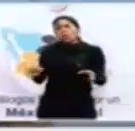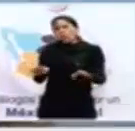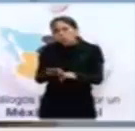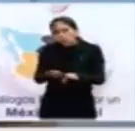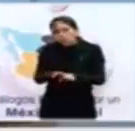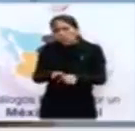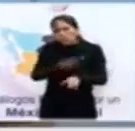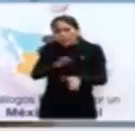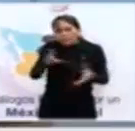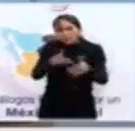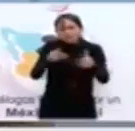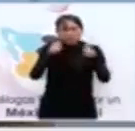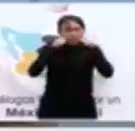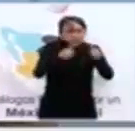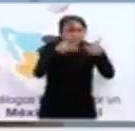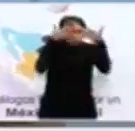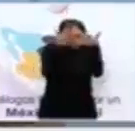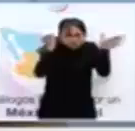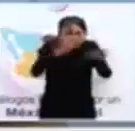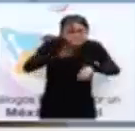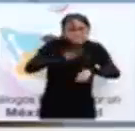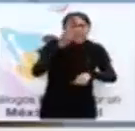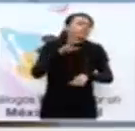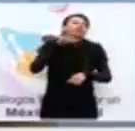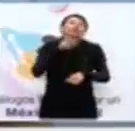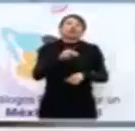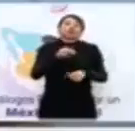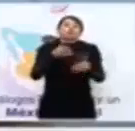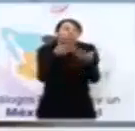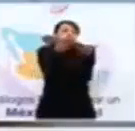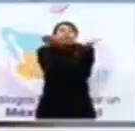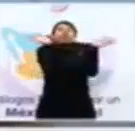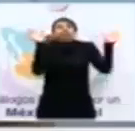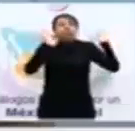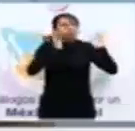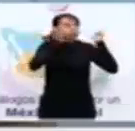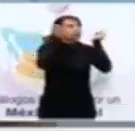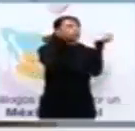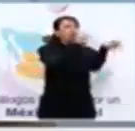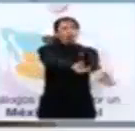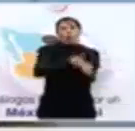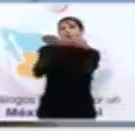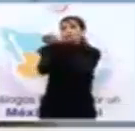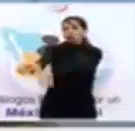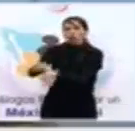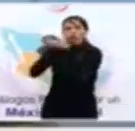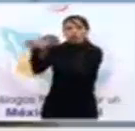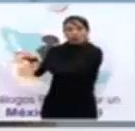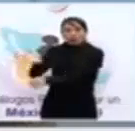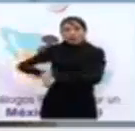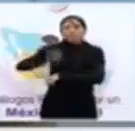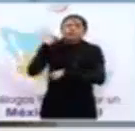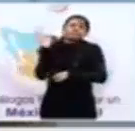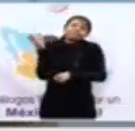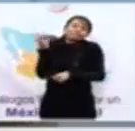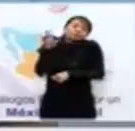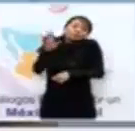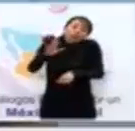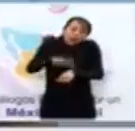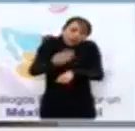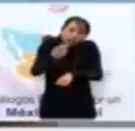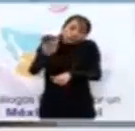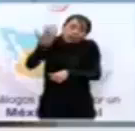estamos planteando que regresemos a este extensionismo, ¿no?, burocrático, ¿no?, que tampoco dio resultados, pero sí a la